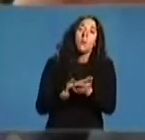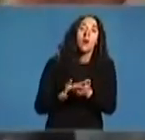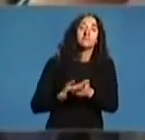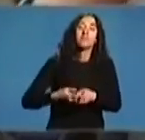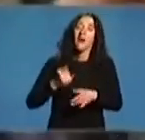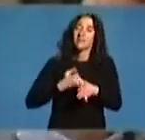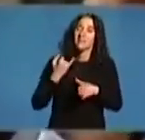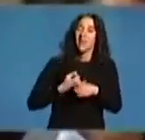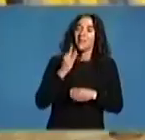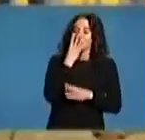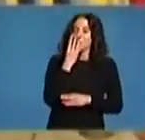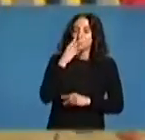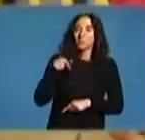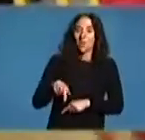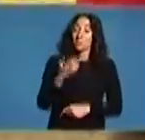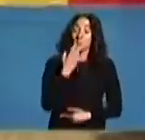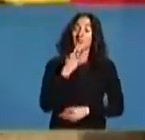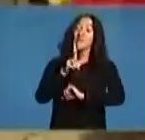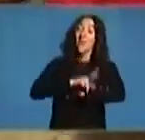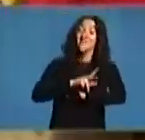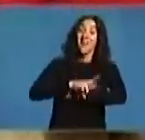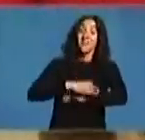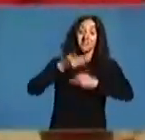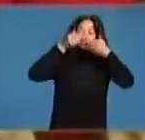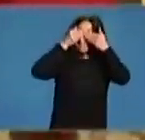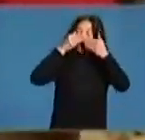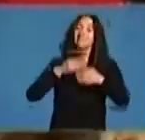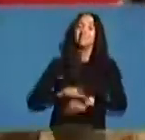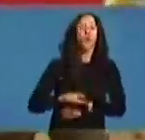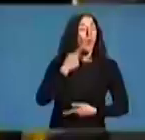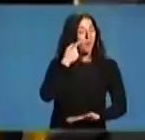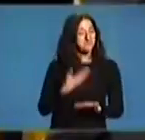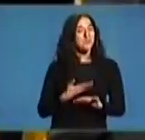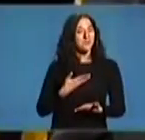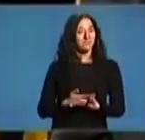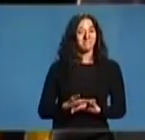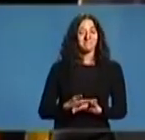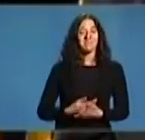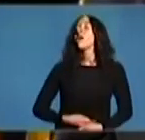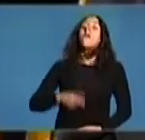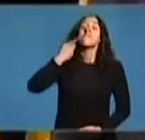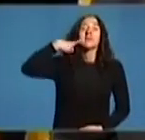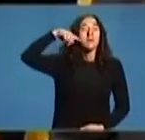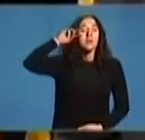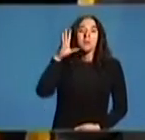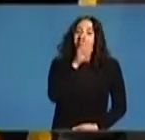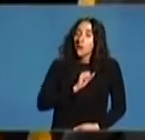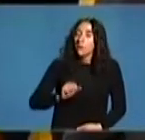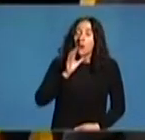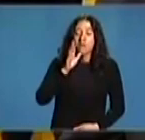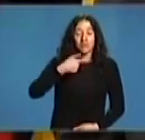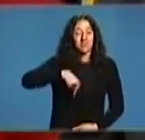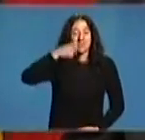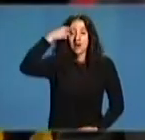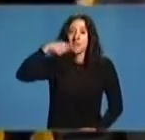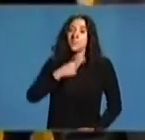alcalde, que cos ollos pechados superou todos os obstáculos. Unha experiencia maravillosa, porque sabemos que podemos perder algún